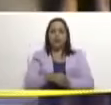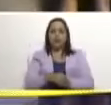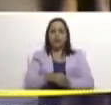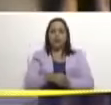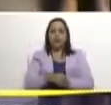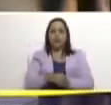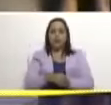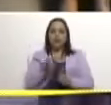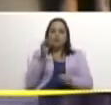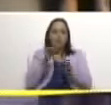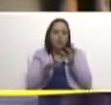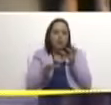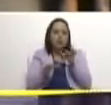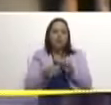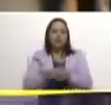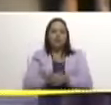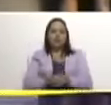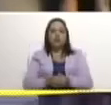afortunadamente